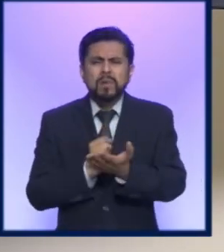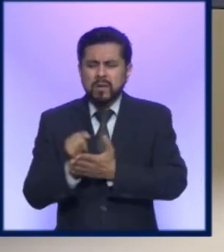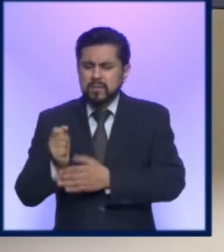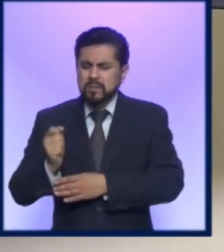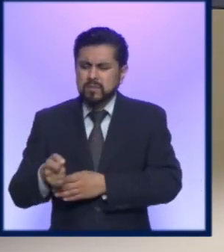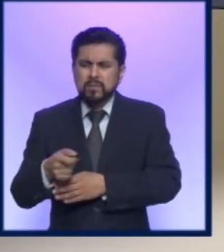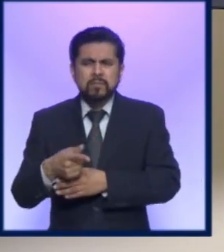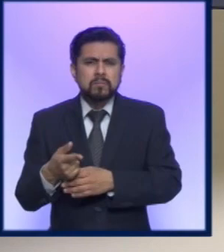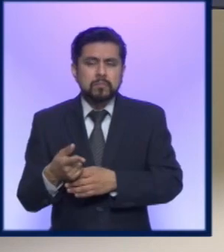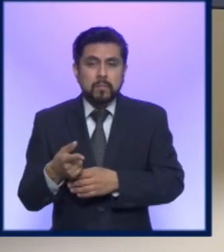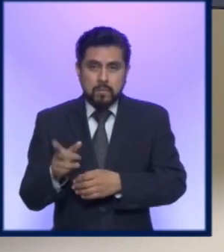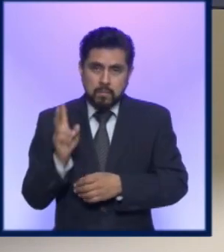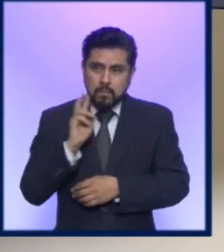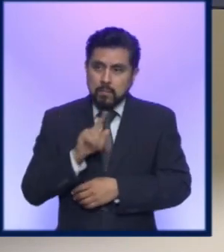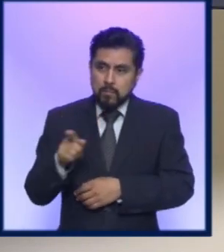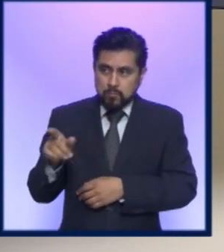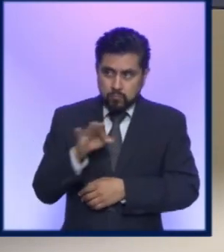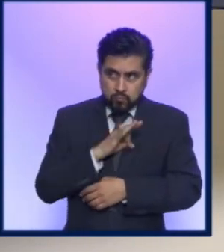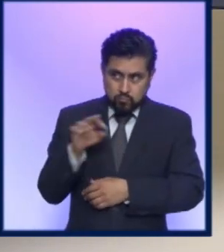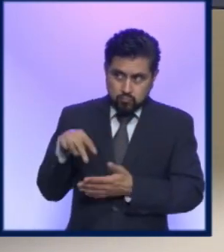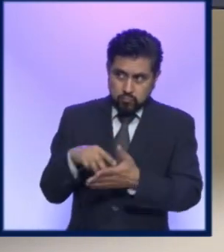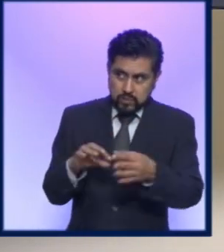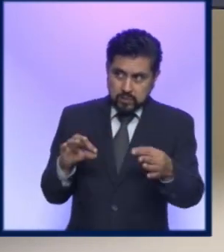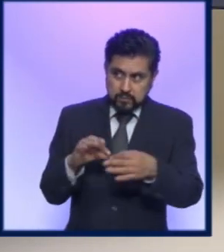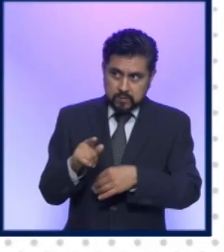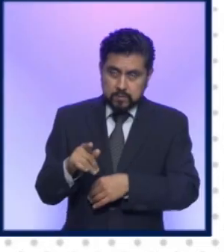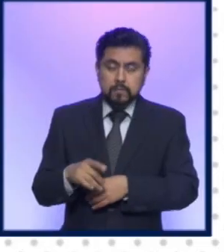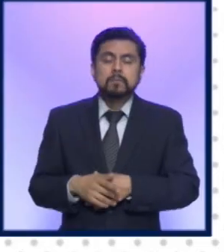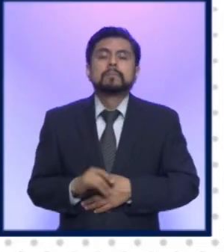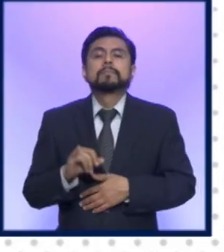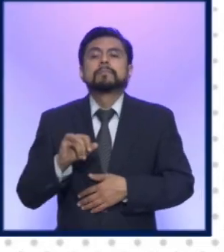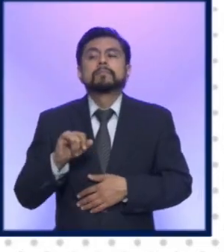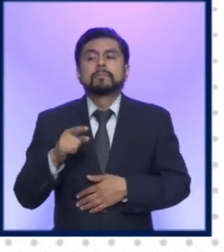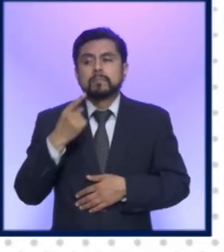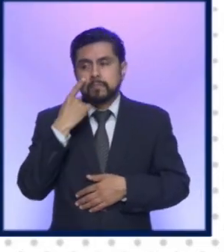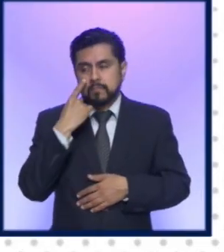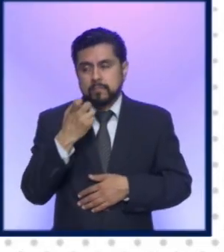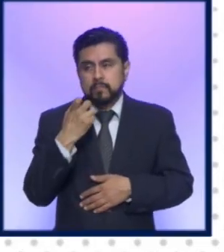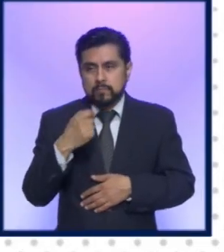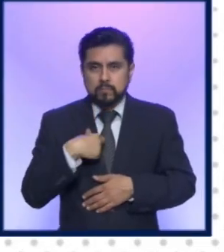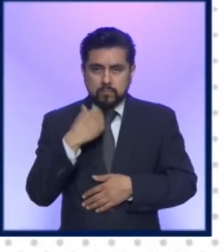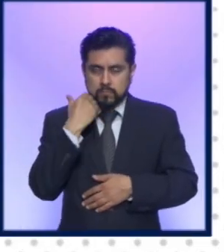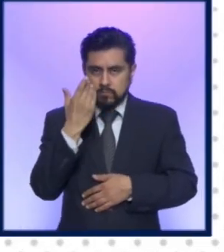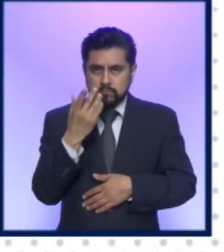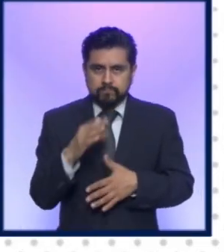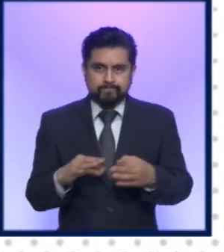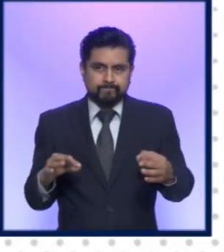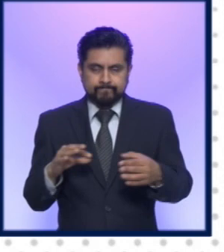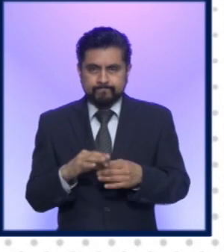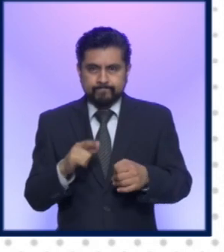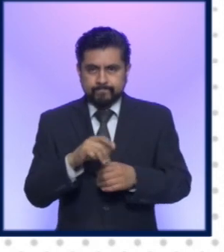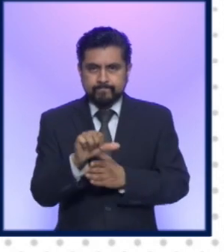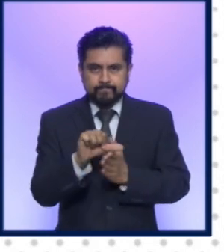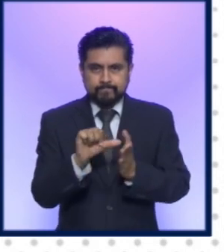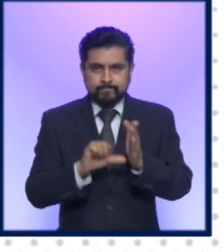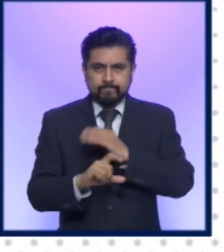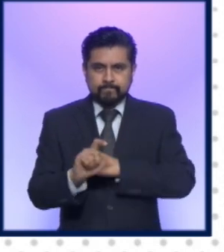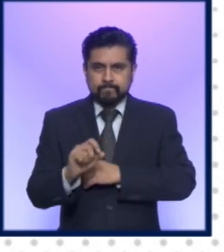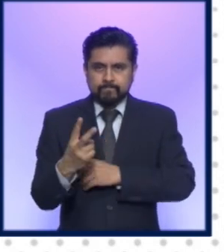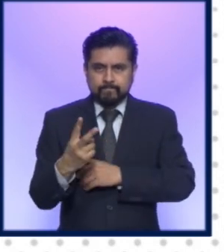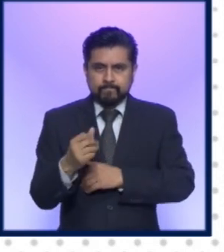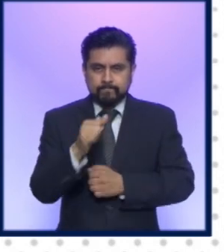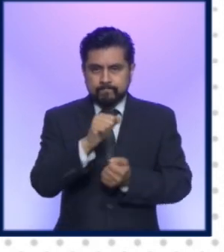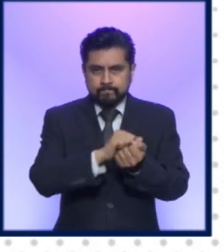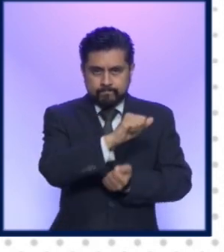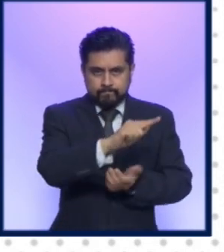entr entrar Qué te parece Carmelo con este tema sí Lucy al respecto quiero decirte que el artículo 22 de la constitución